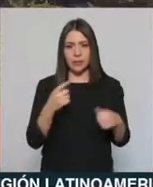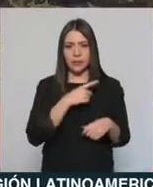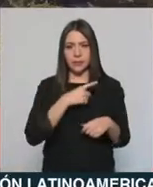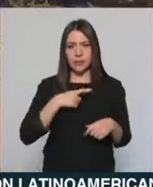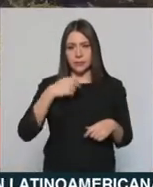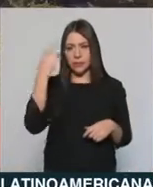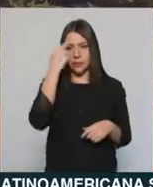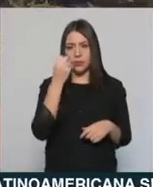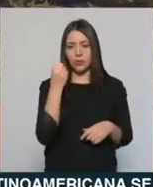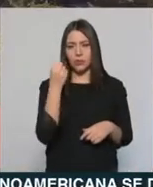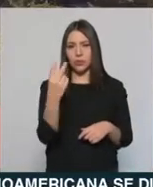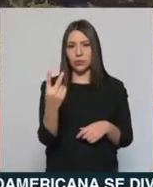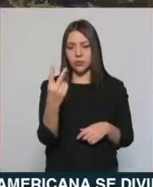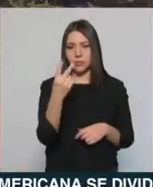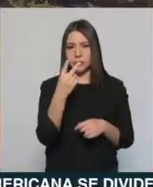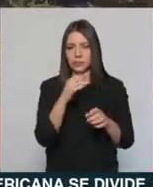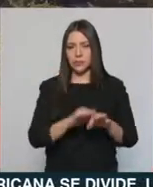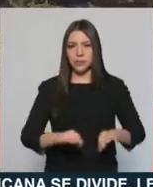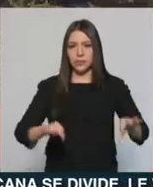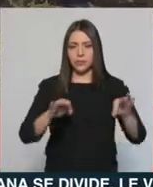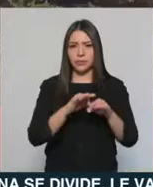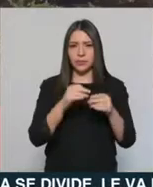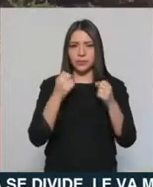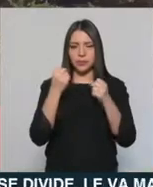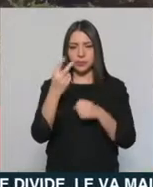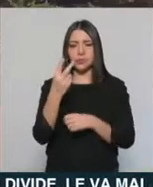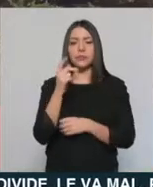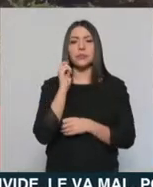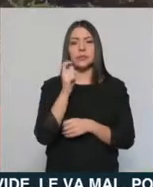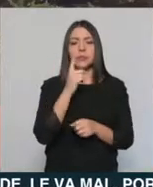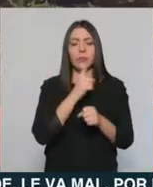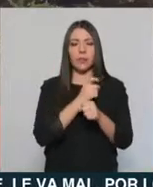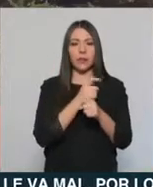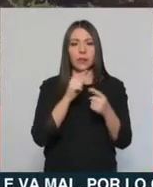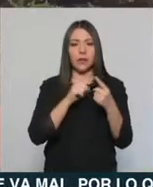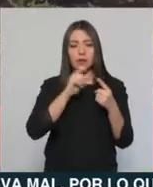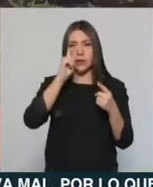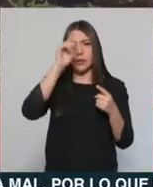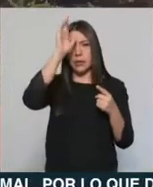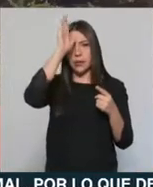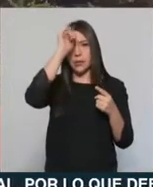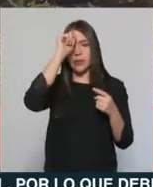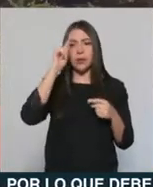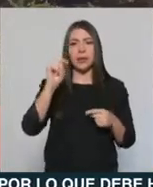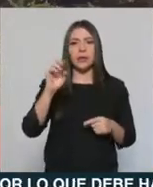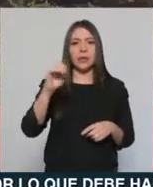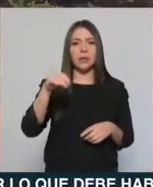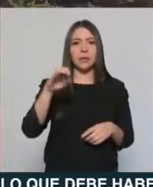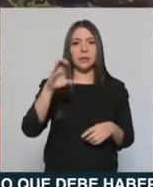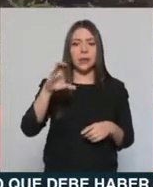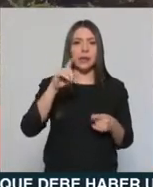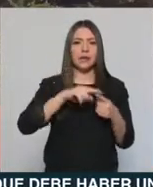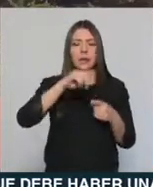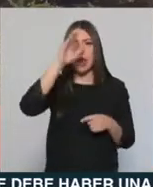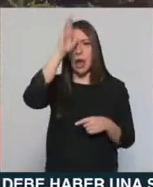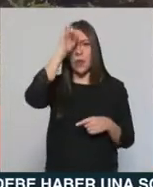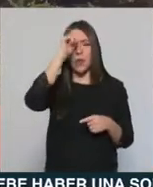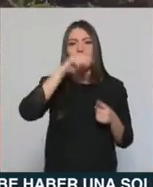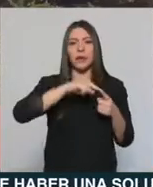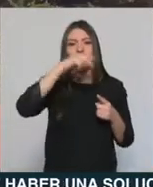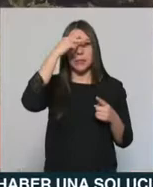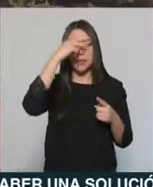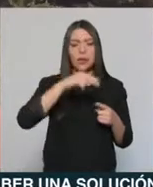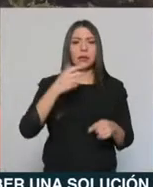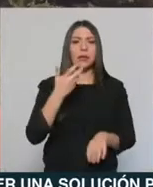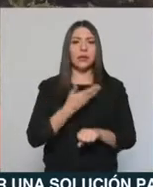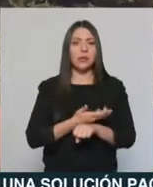dos principales vertientes. Una de ellas, importante y relacionada con el Tratado de Acuerdo Comercial México, Estados Unidos, Canadá, se refiere